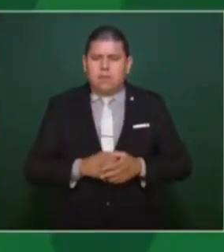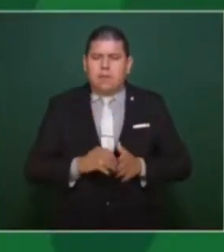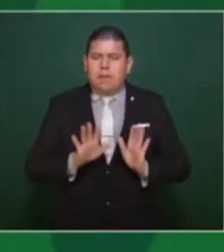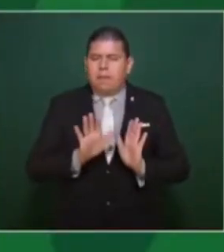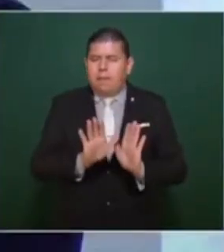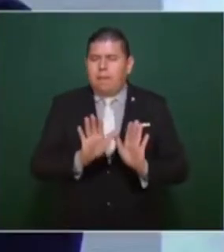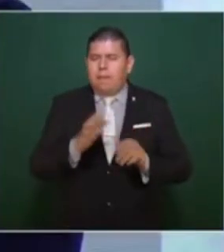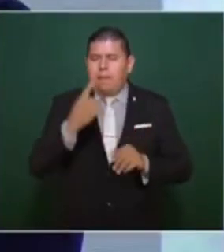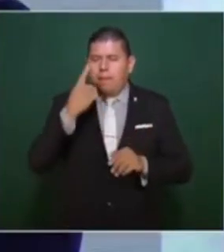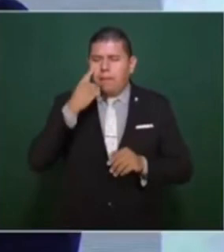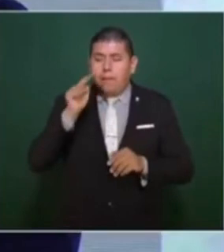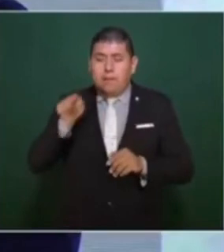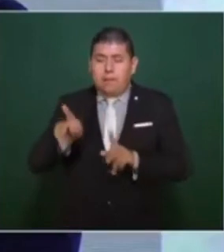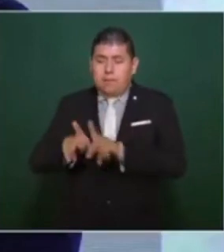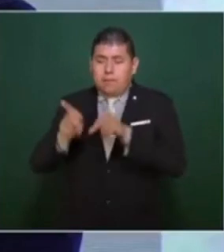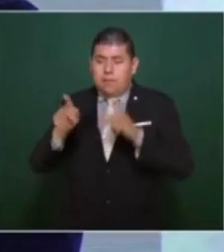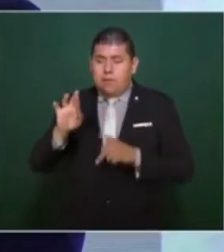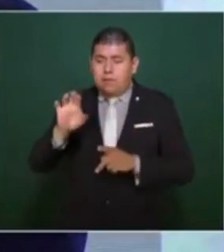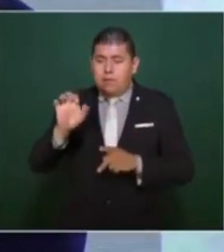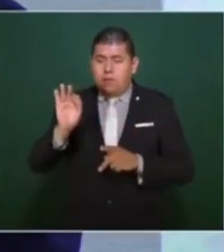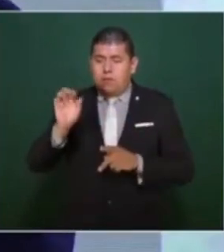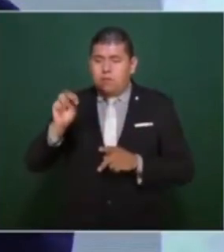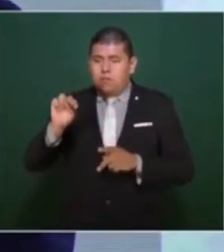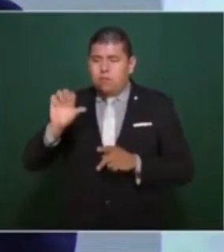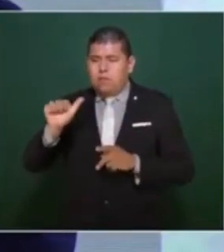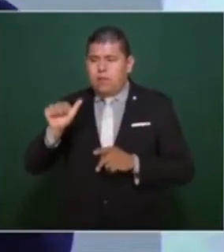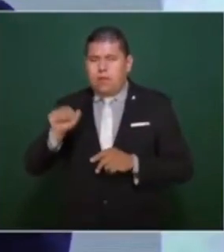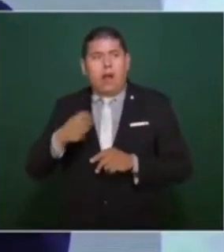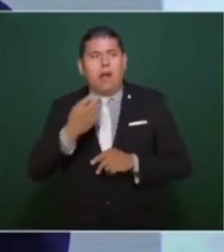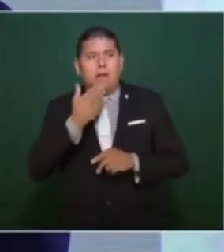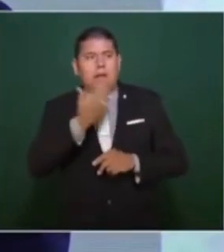creen que el Reforma sacó algo